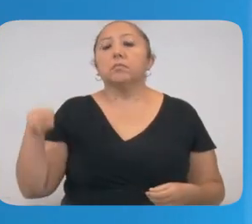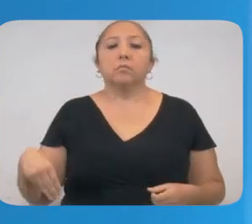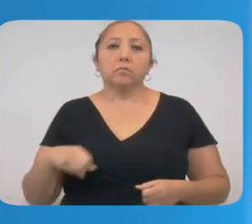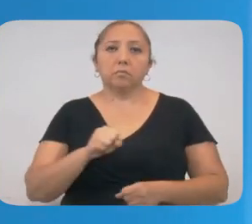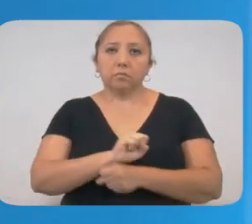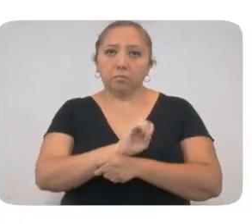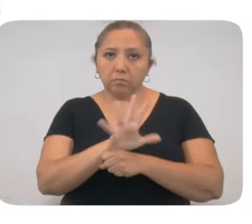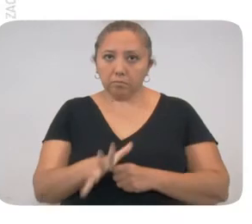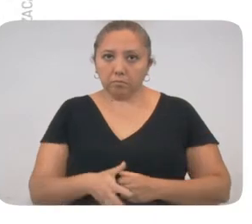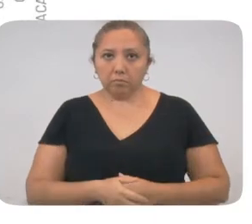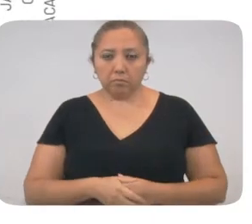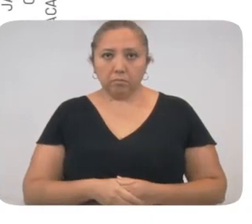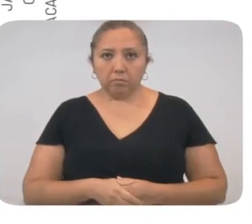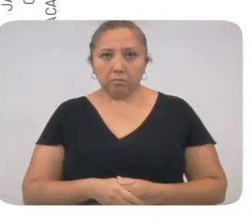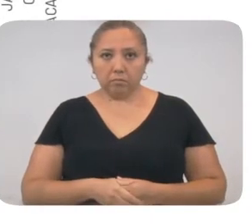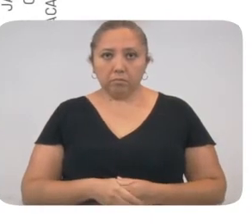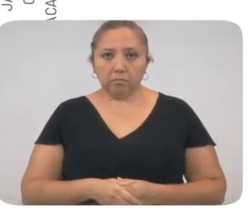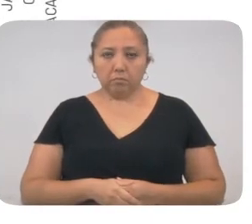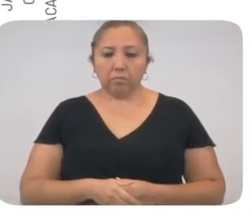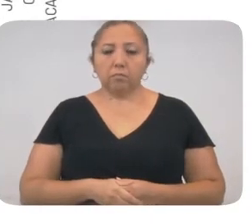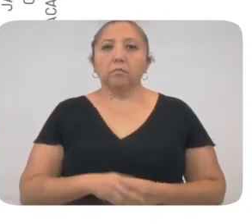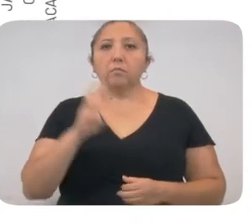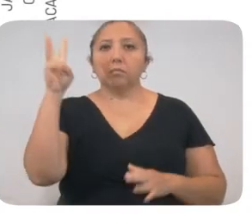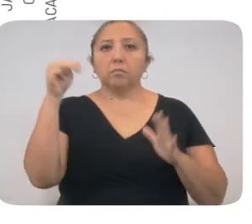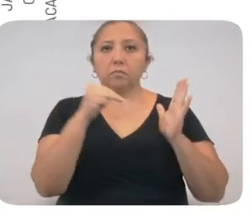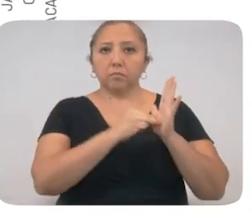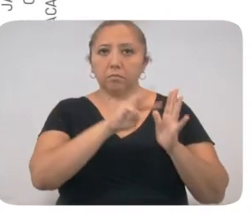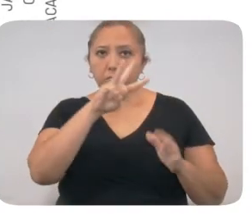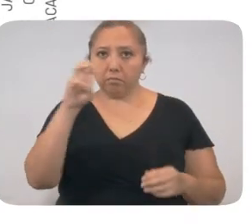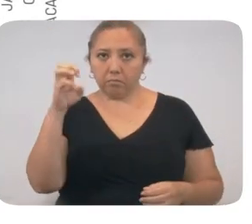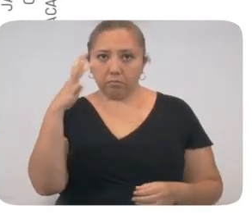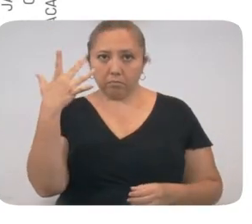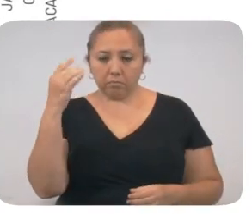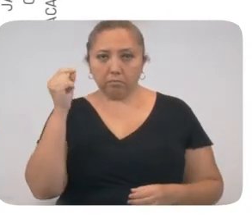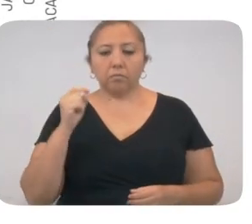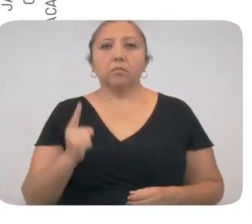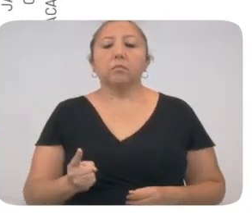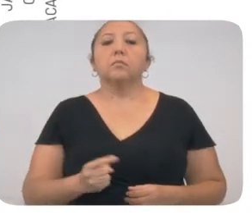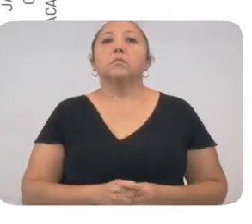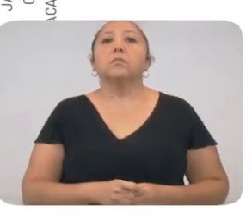coronavirus. De los 3.351 casos confirmados,